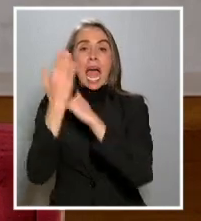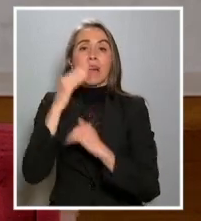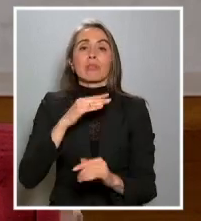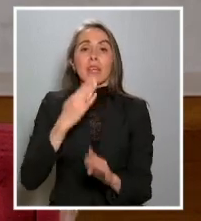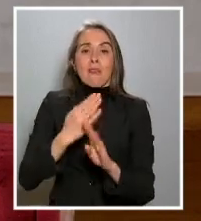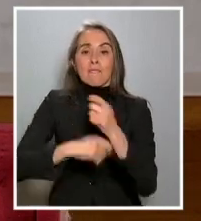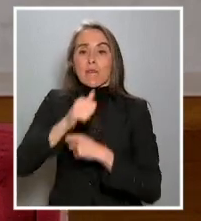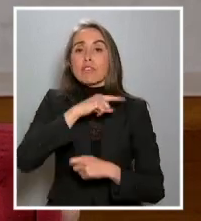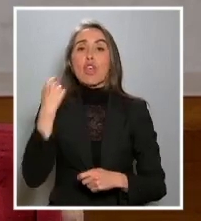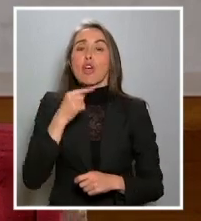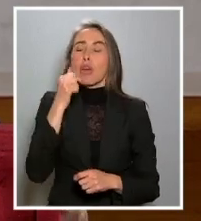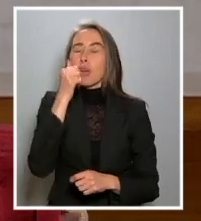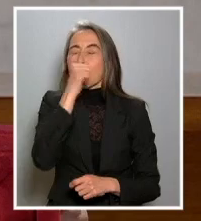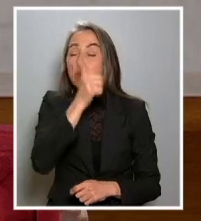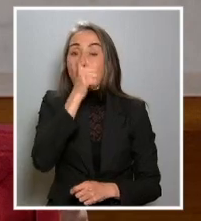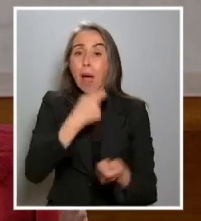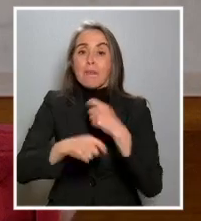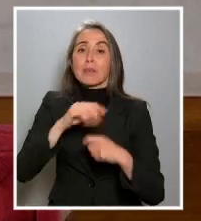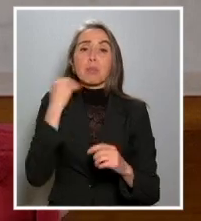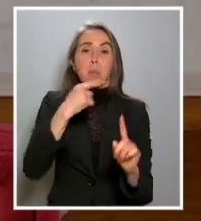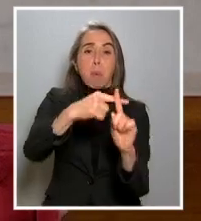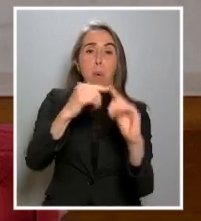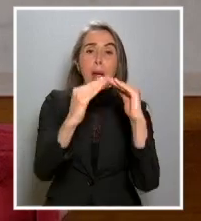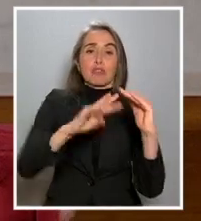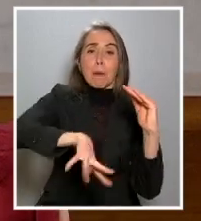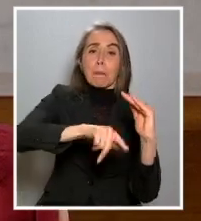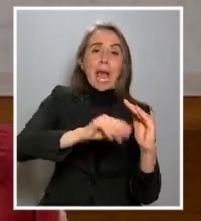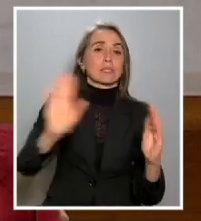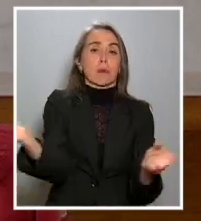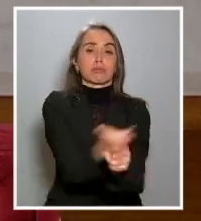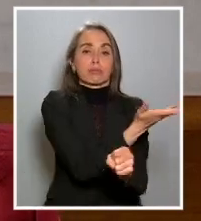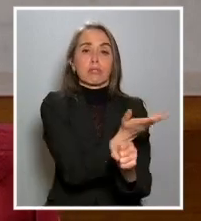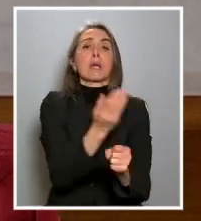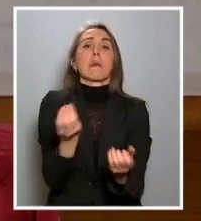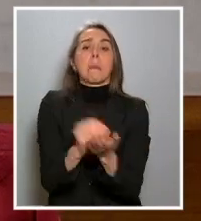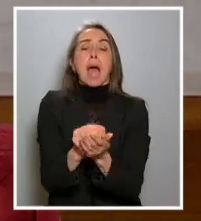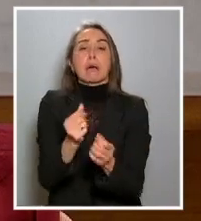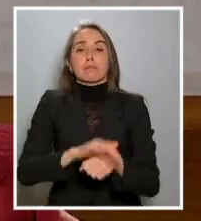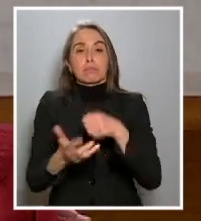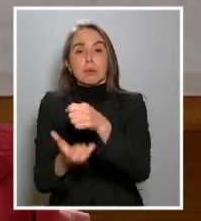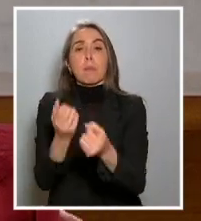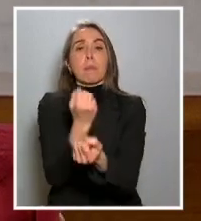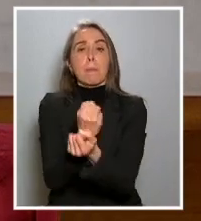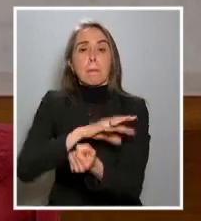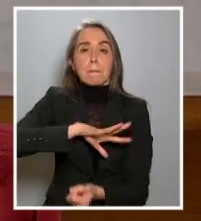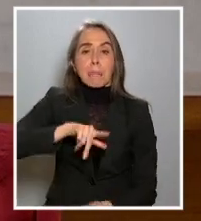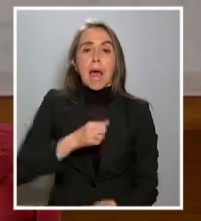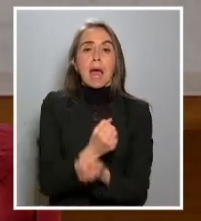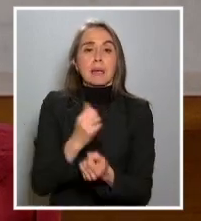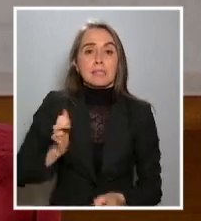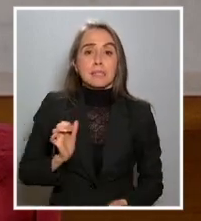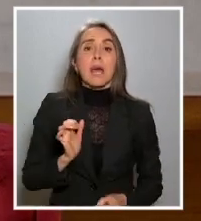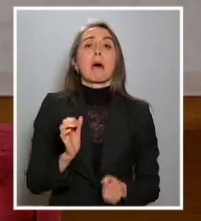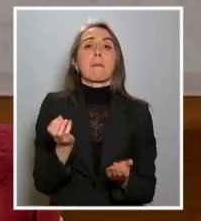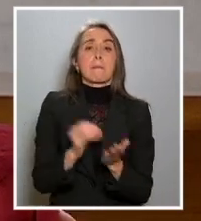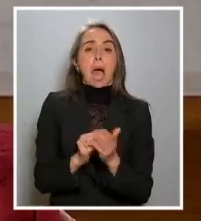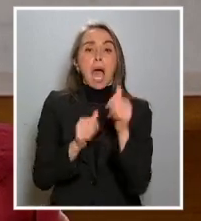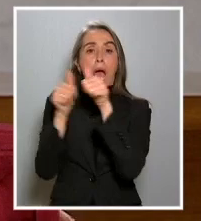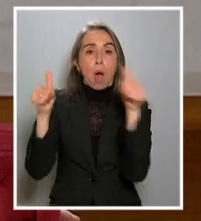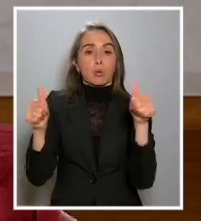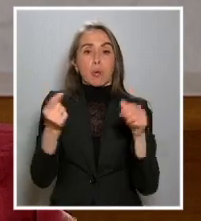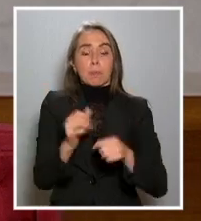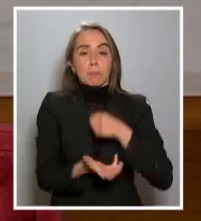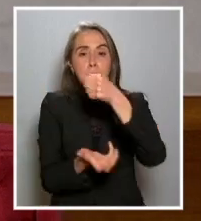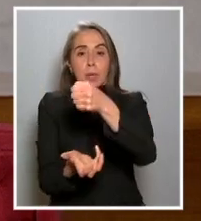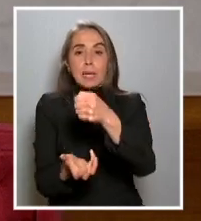día hay plazas y juegos para niños y niñas. Los policías cuentan con más recursos, equipamiento y mayor autoridad, y también con un Estado